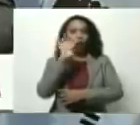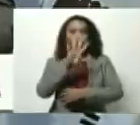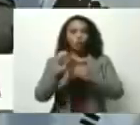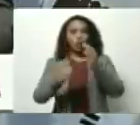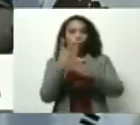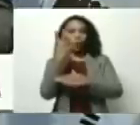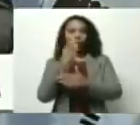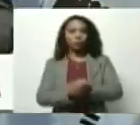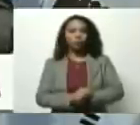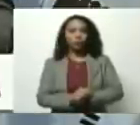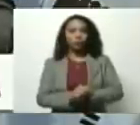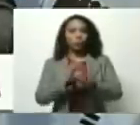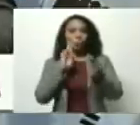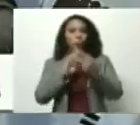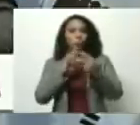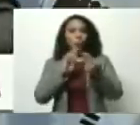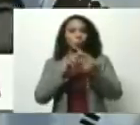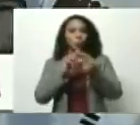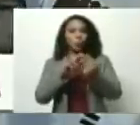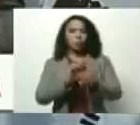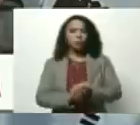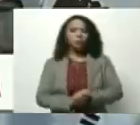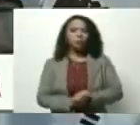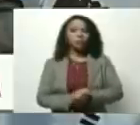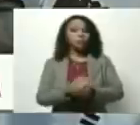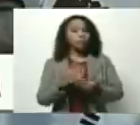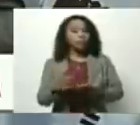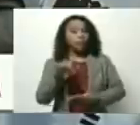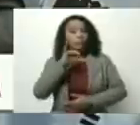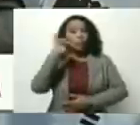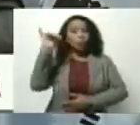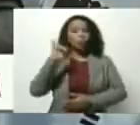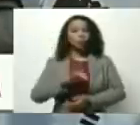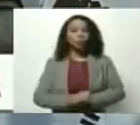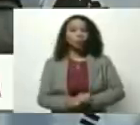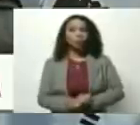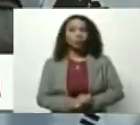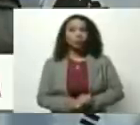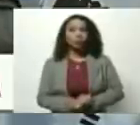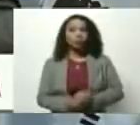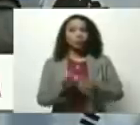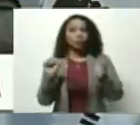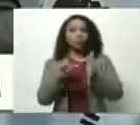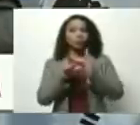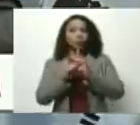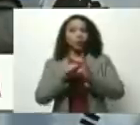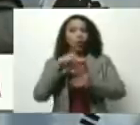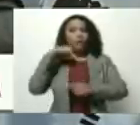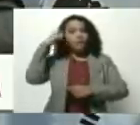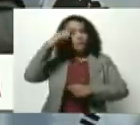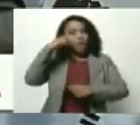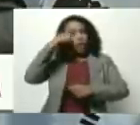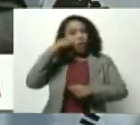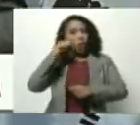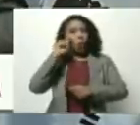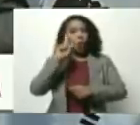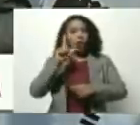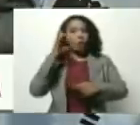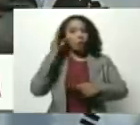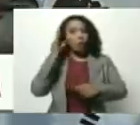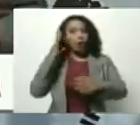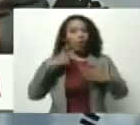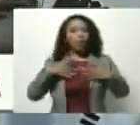mayo conocimos de la denuncia en donde, a través de un video, un